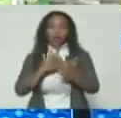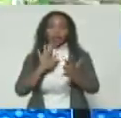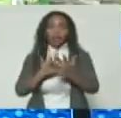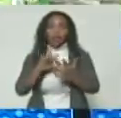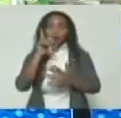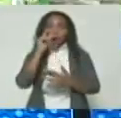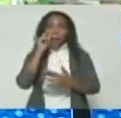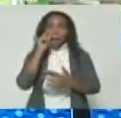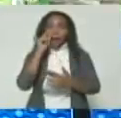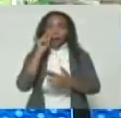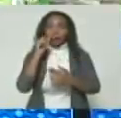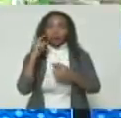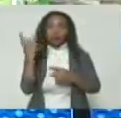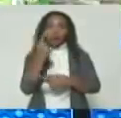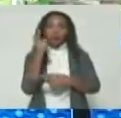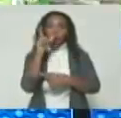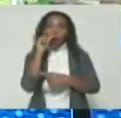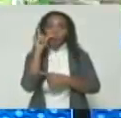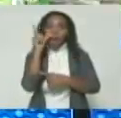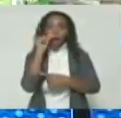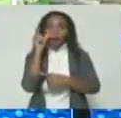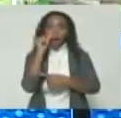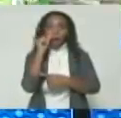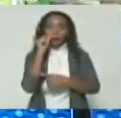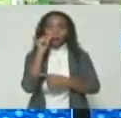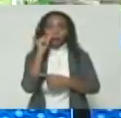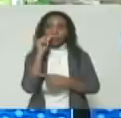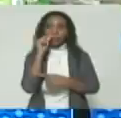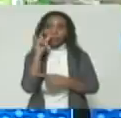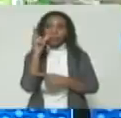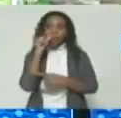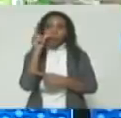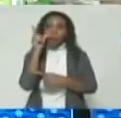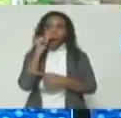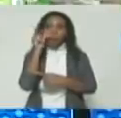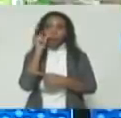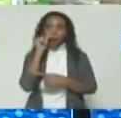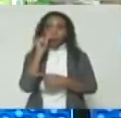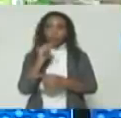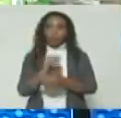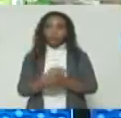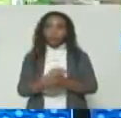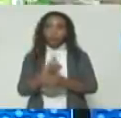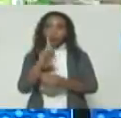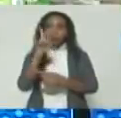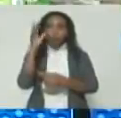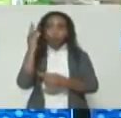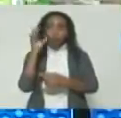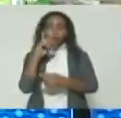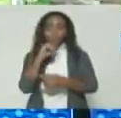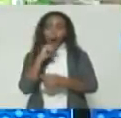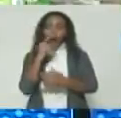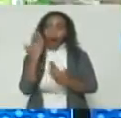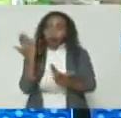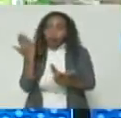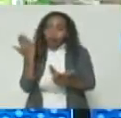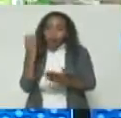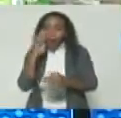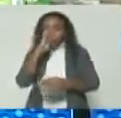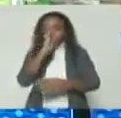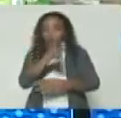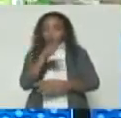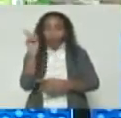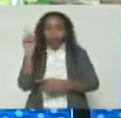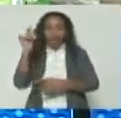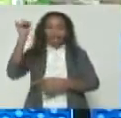Delgado, puro hombre, puro macho. Machismo, machismo, machismo, no hay una mujer. Vámonos directo a San